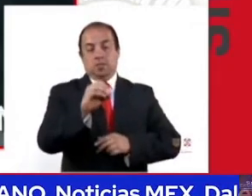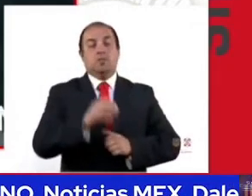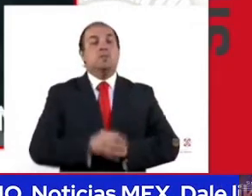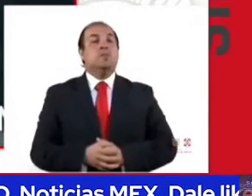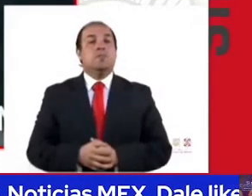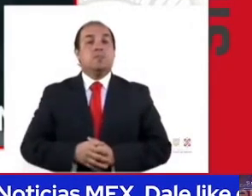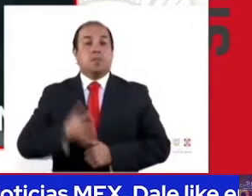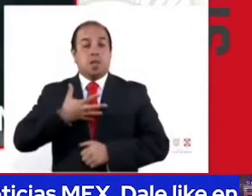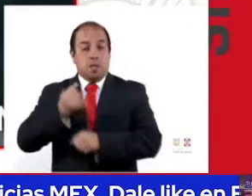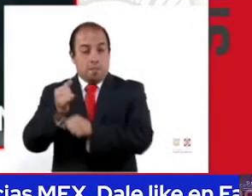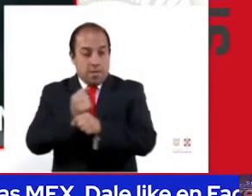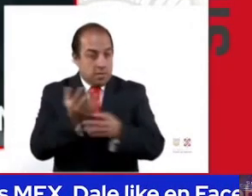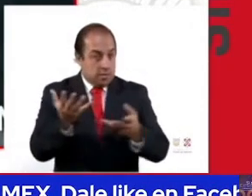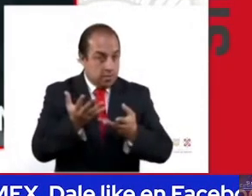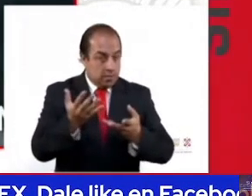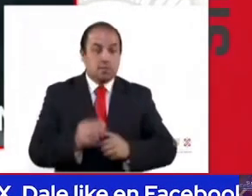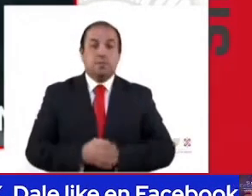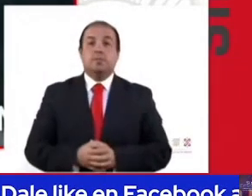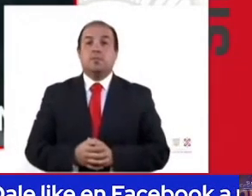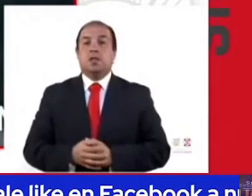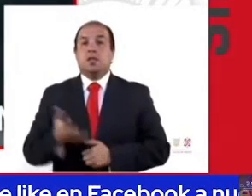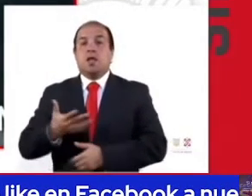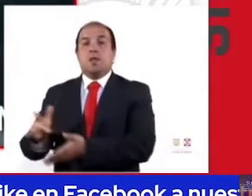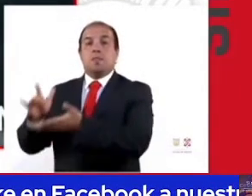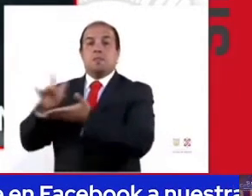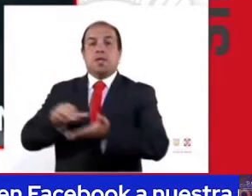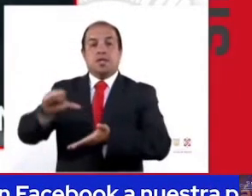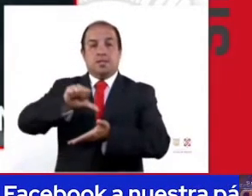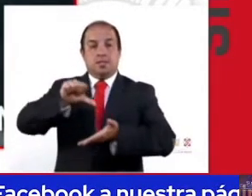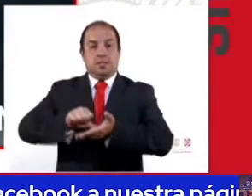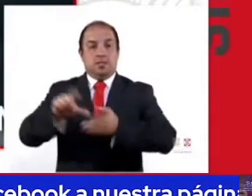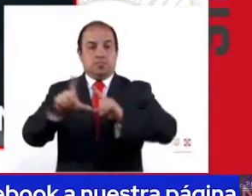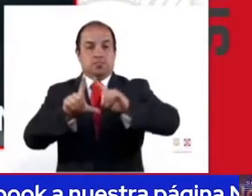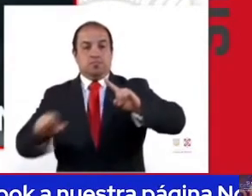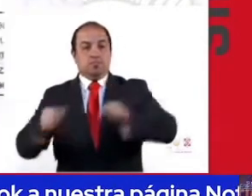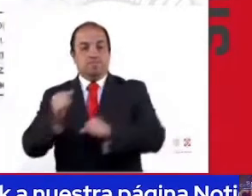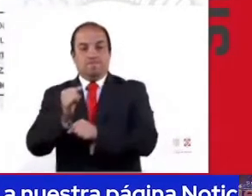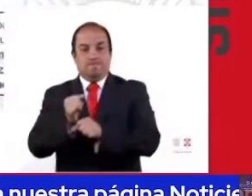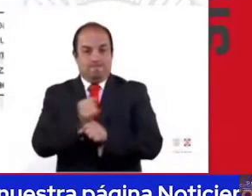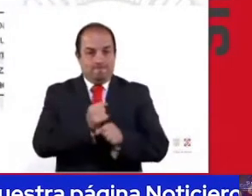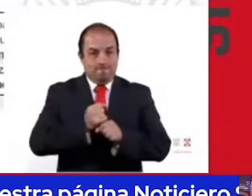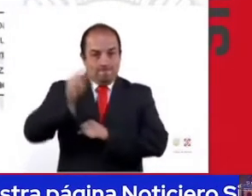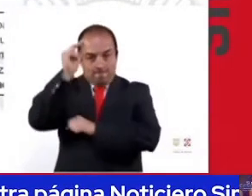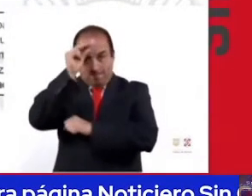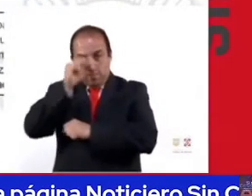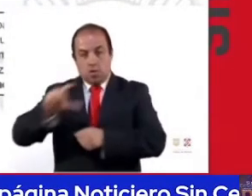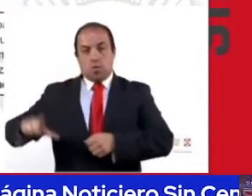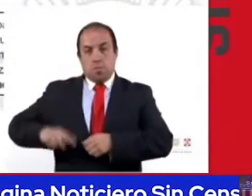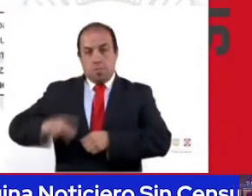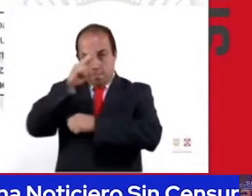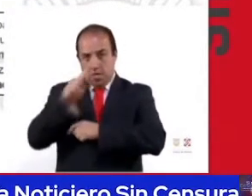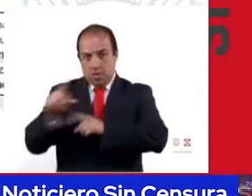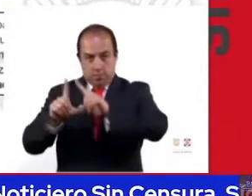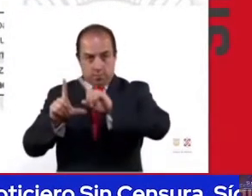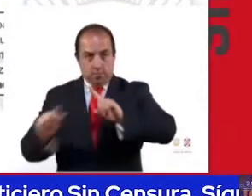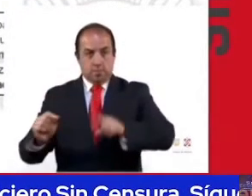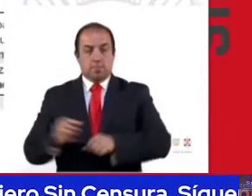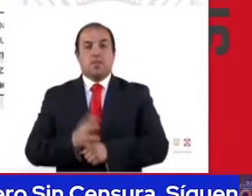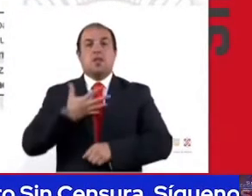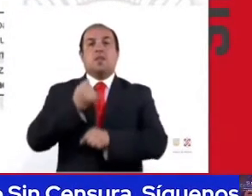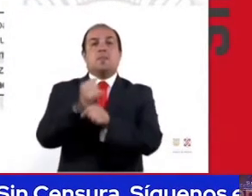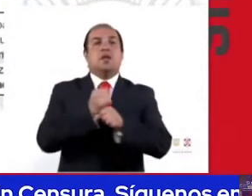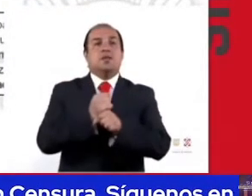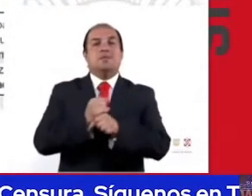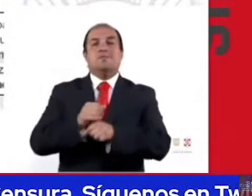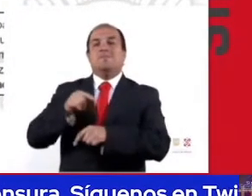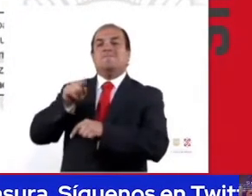investigaciones realizadas, con el apoyo del Centro Nacional de Inteligencia del Gobierno de México, como parte de la investigación, se pudo establecer que